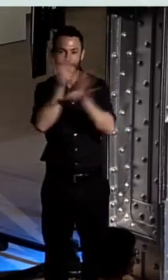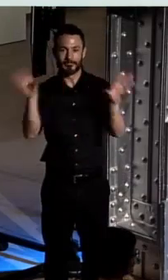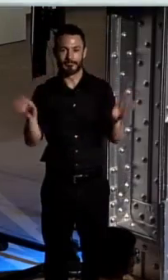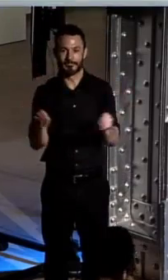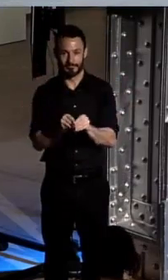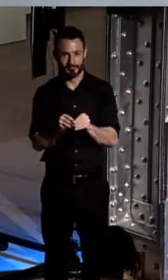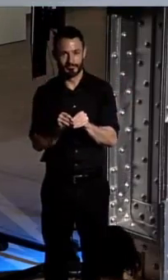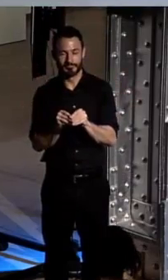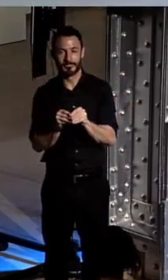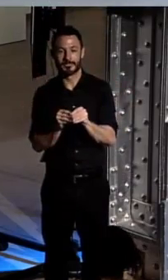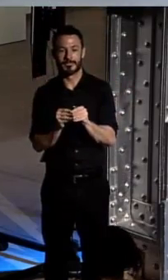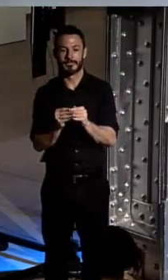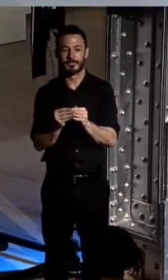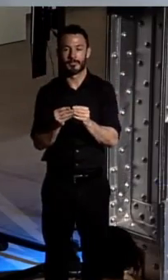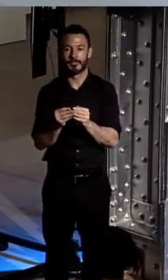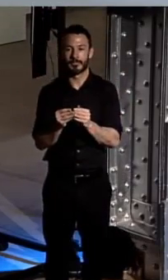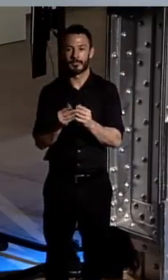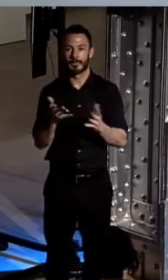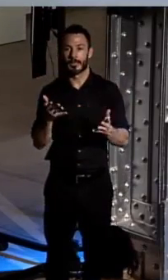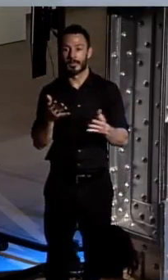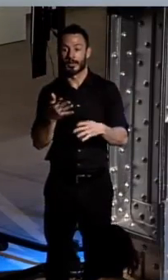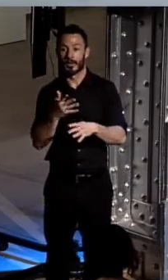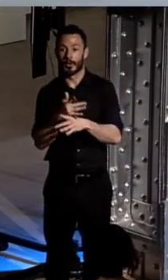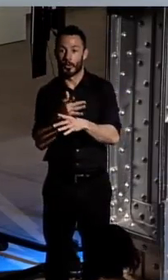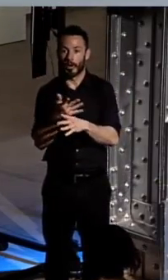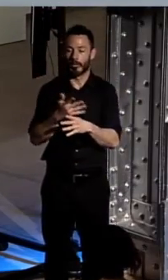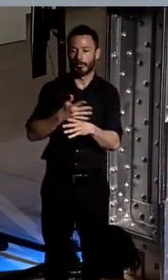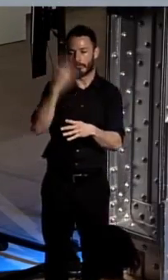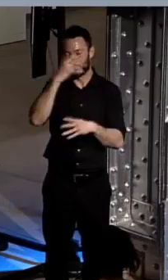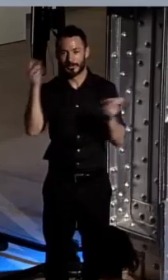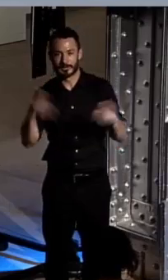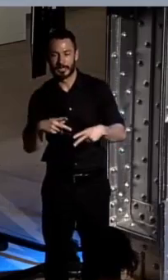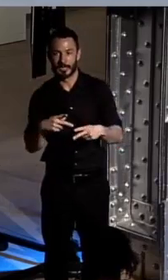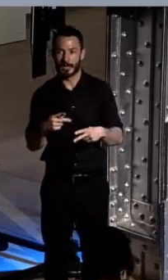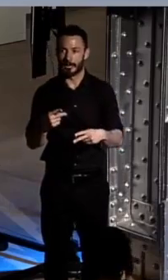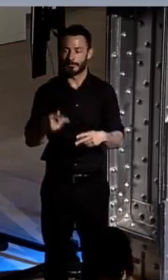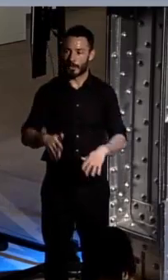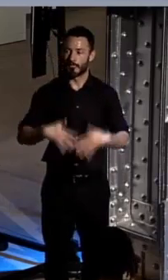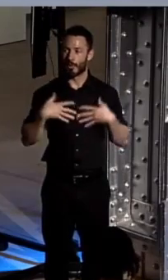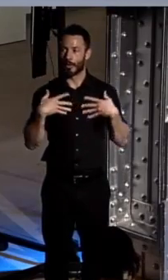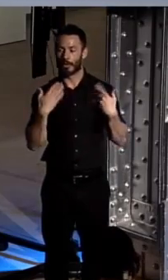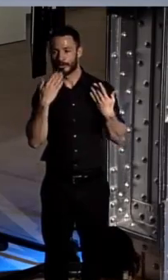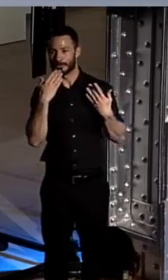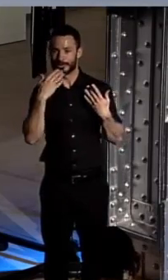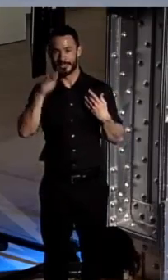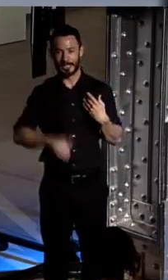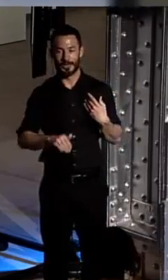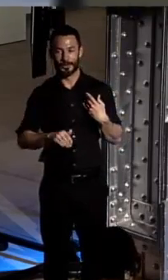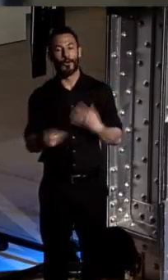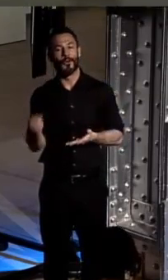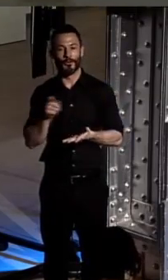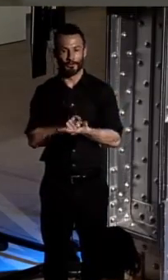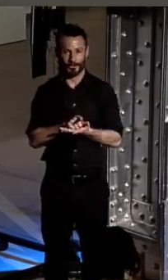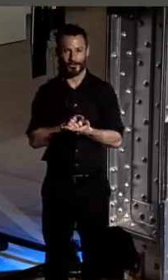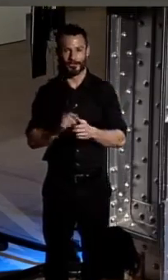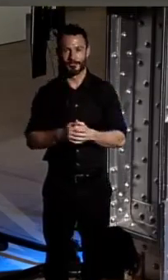tangencial de todo esto, cada tanto por ahí que hace este espacio de juego un poquito desprejuiciado, en el que uno recupera estas emociones de niño, me parece a mí.